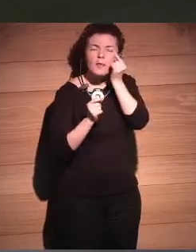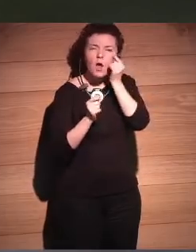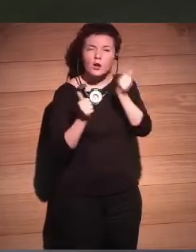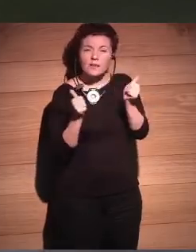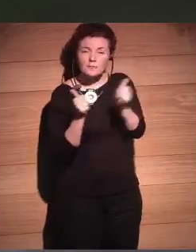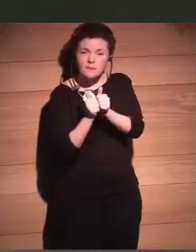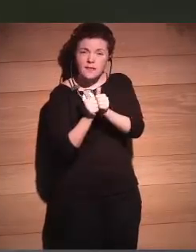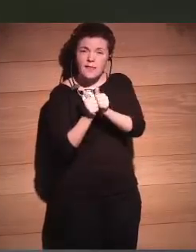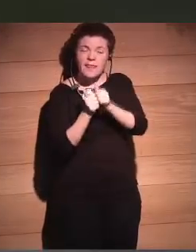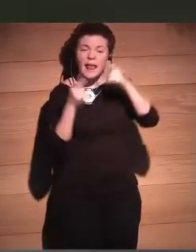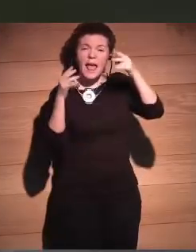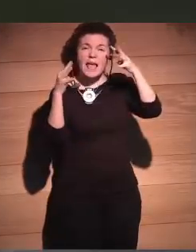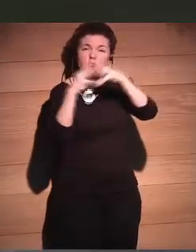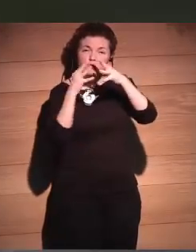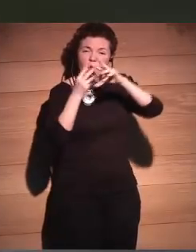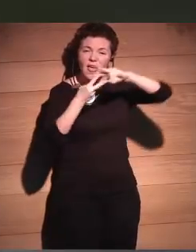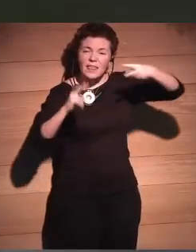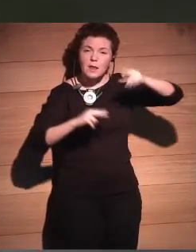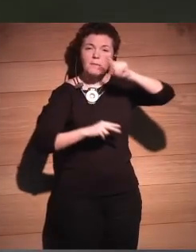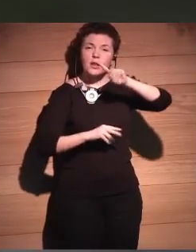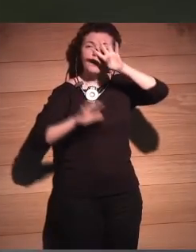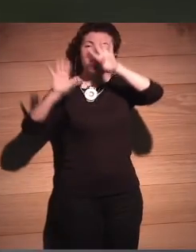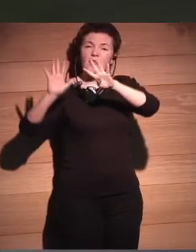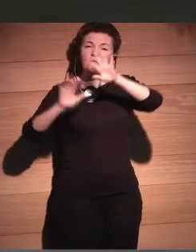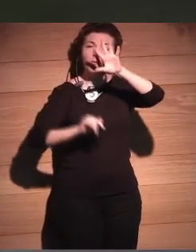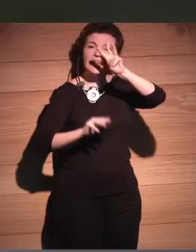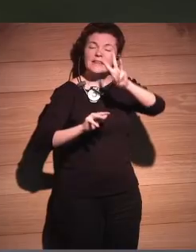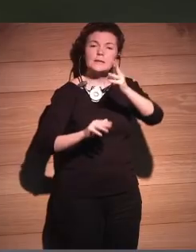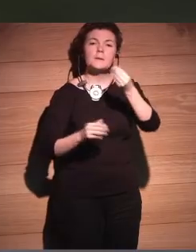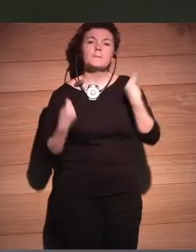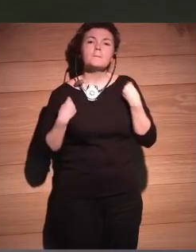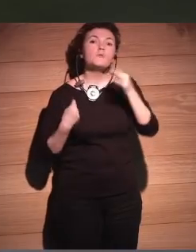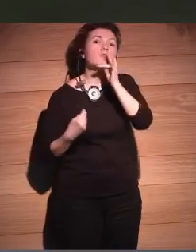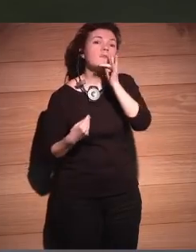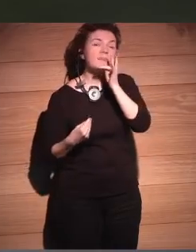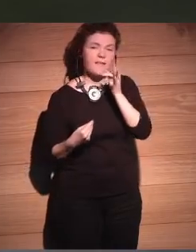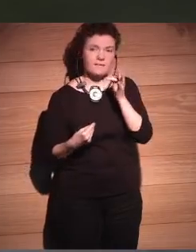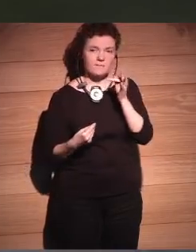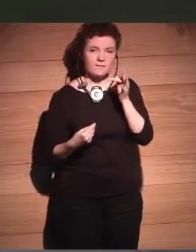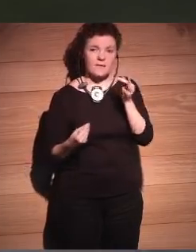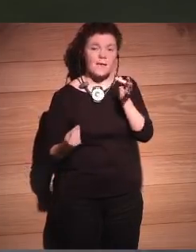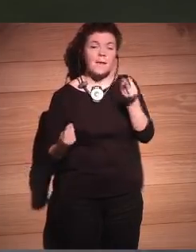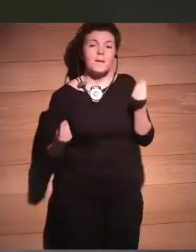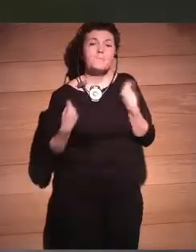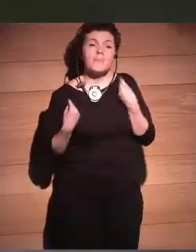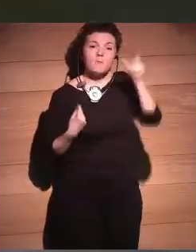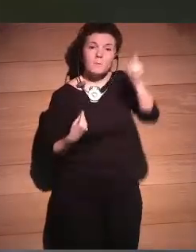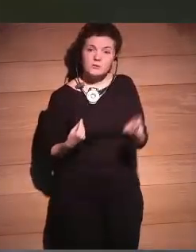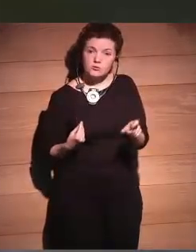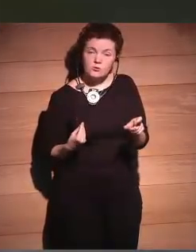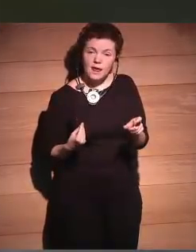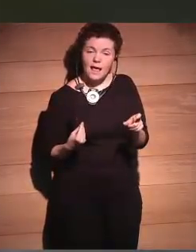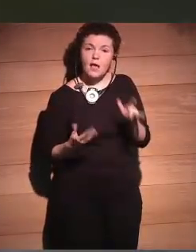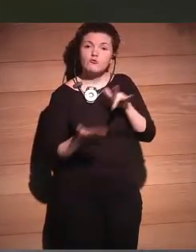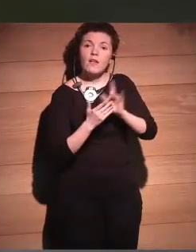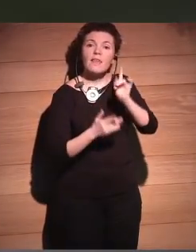del ADN en el 1953, James Watson, todavía está vivo. En una única vida humana hemos pasado de